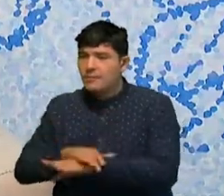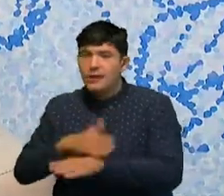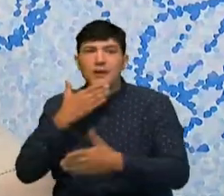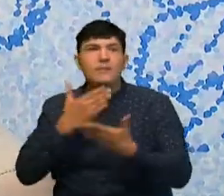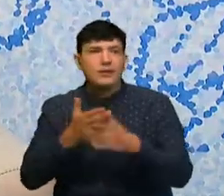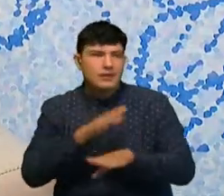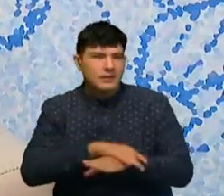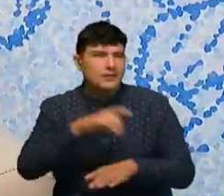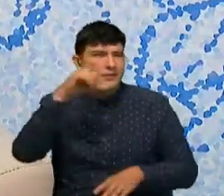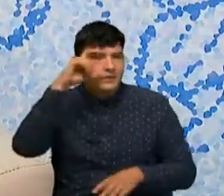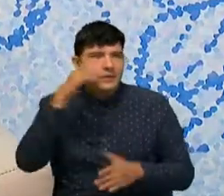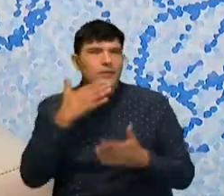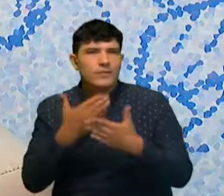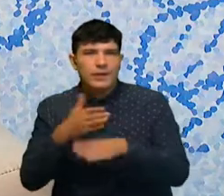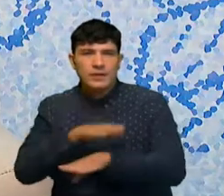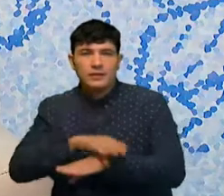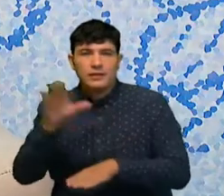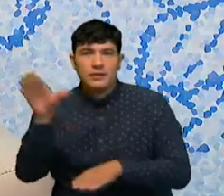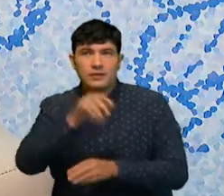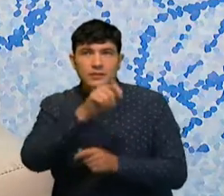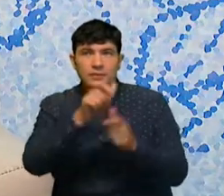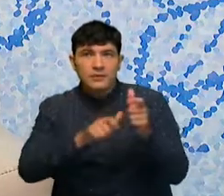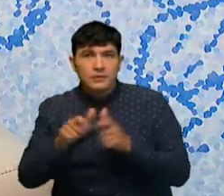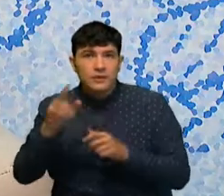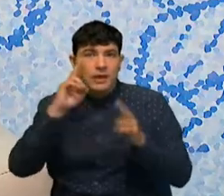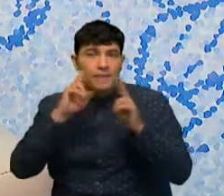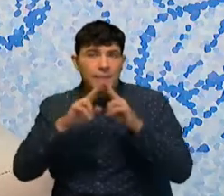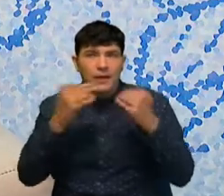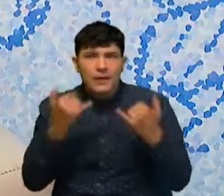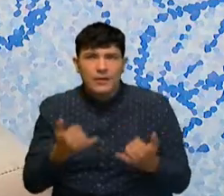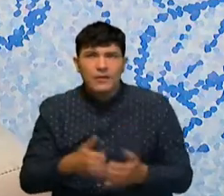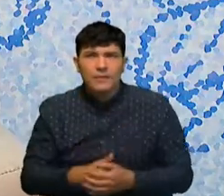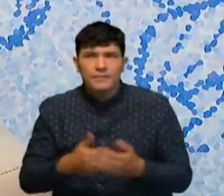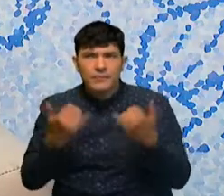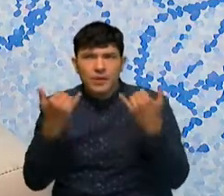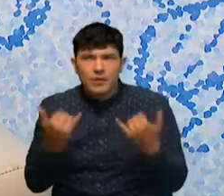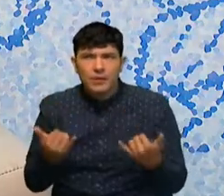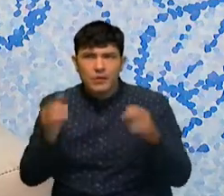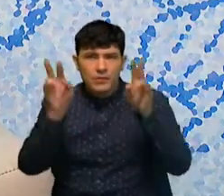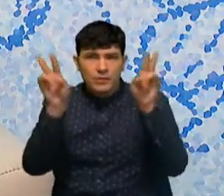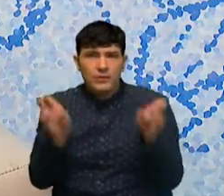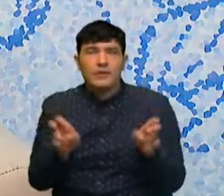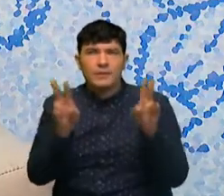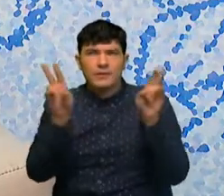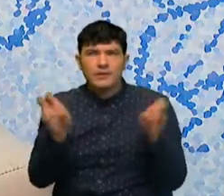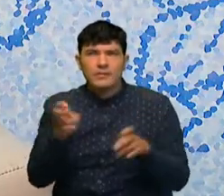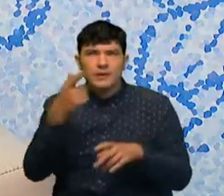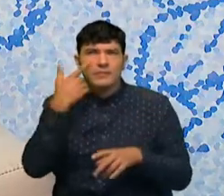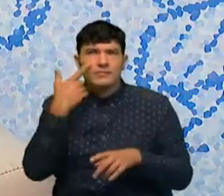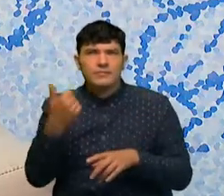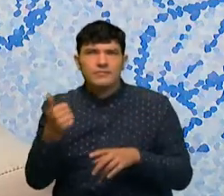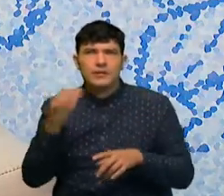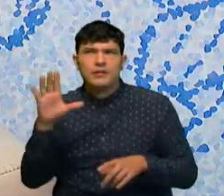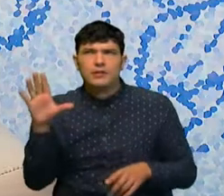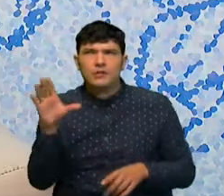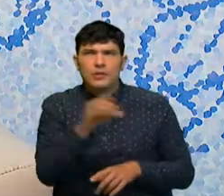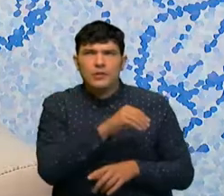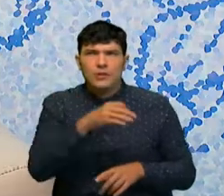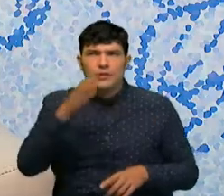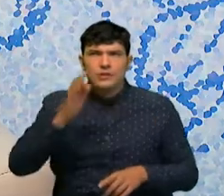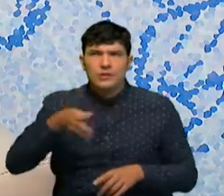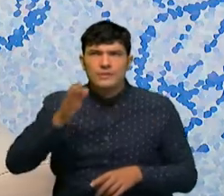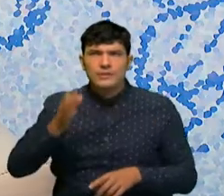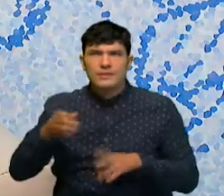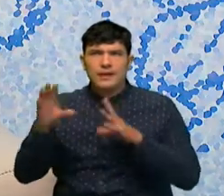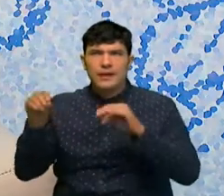Buenas tardes para todos nuestros televidentes. Hoy nuevamente con un tema súper interesante, como todos los que tratamos aquí en